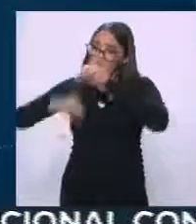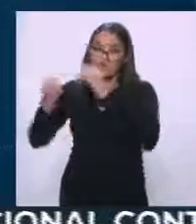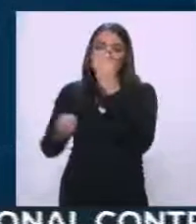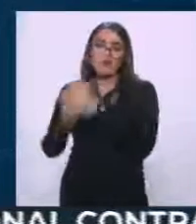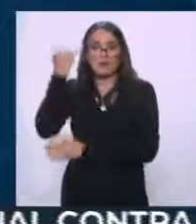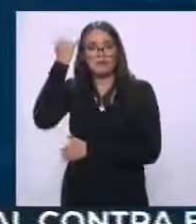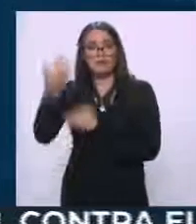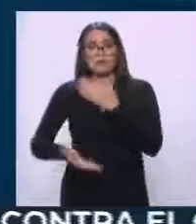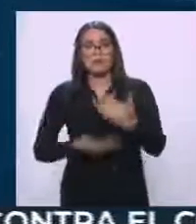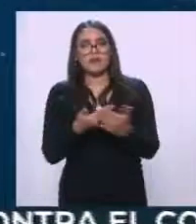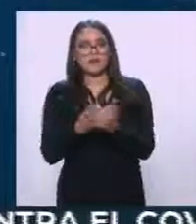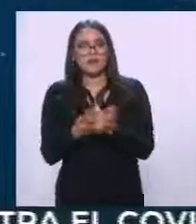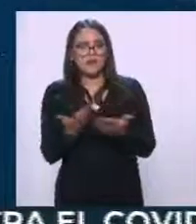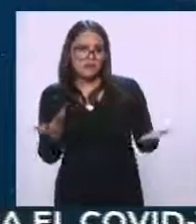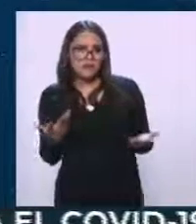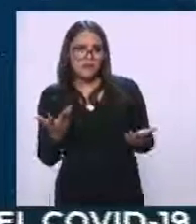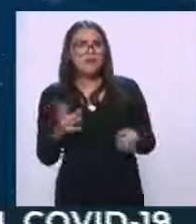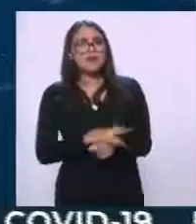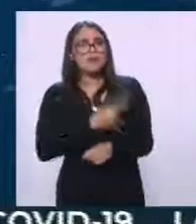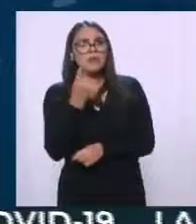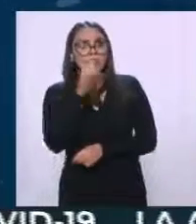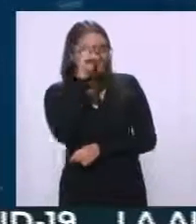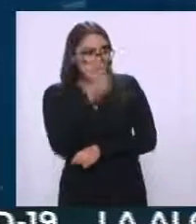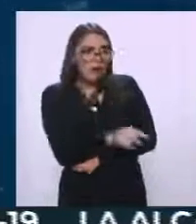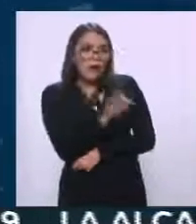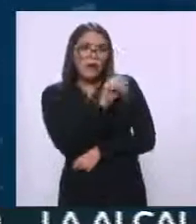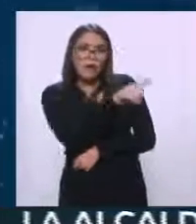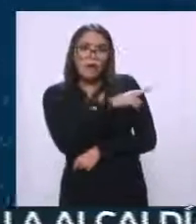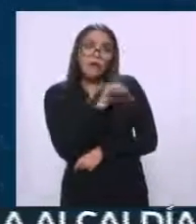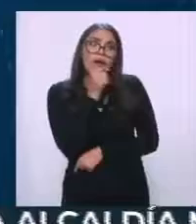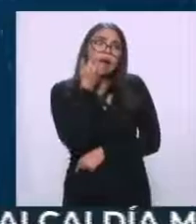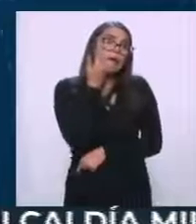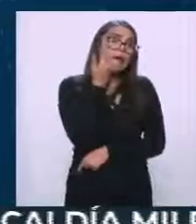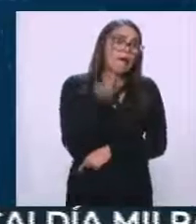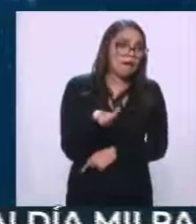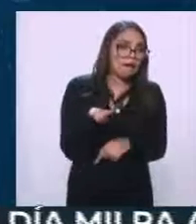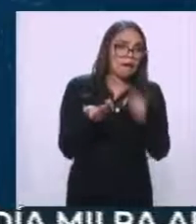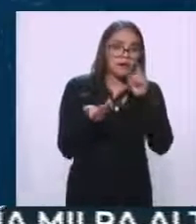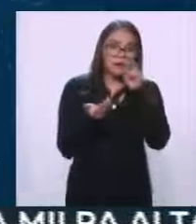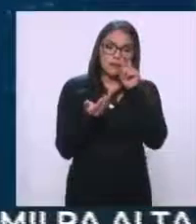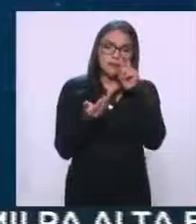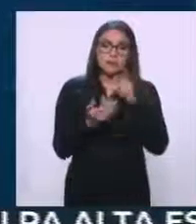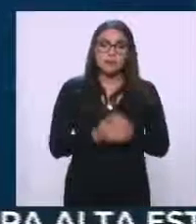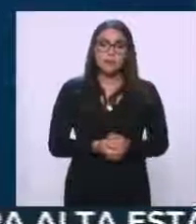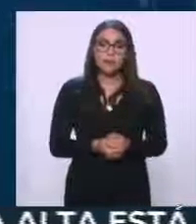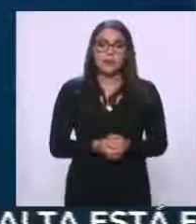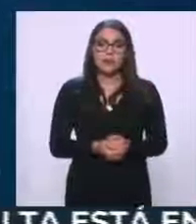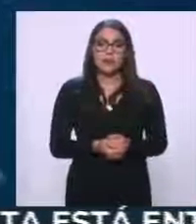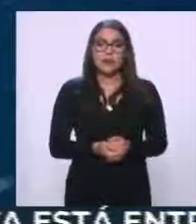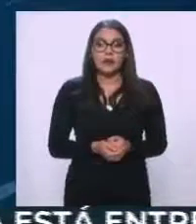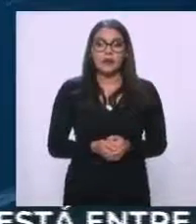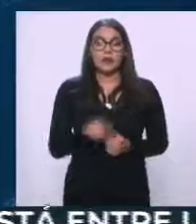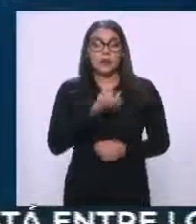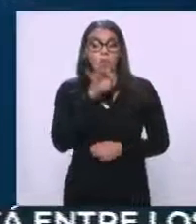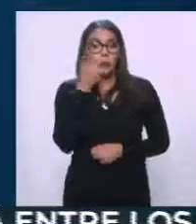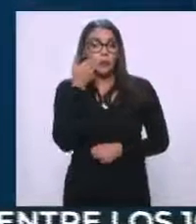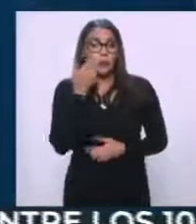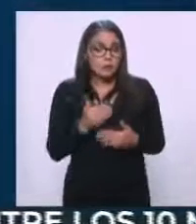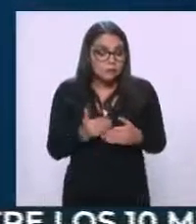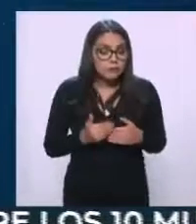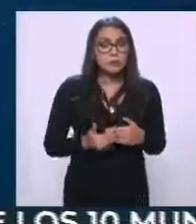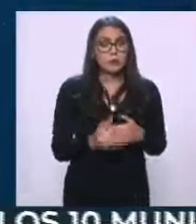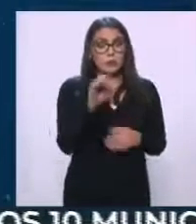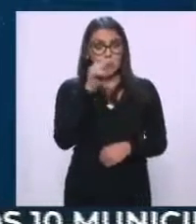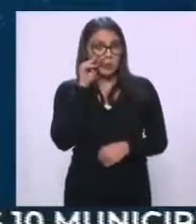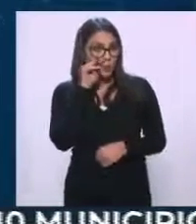sí, técnicamente, digamos, si quieren ser, si quieren seguir el precedente, si consideran que